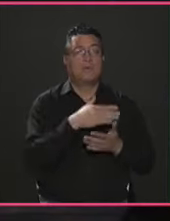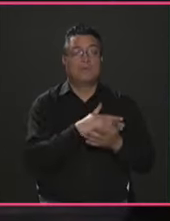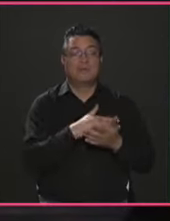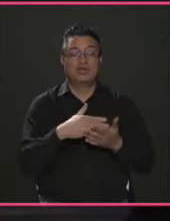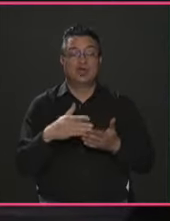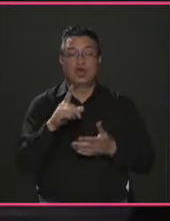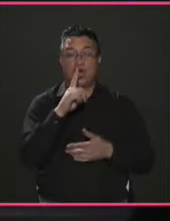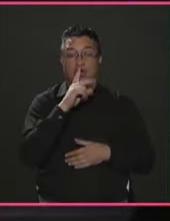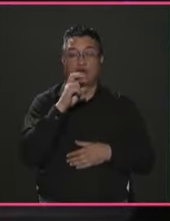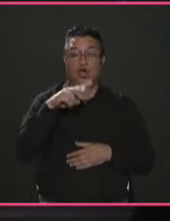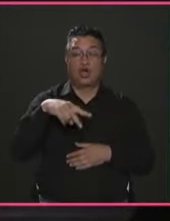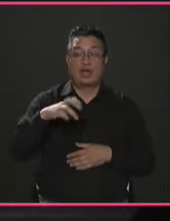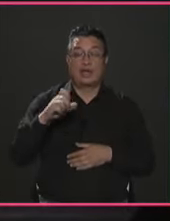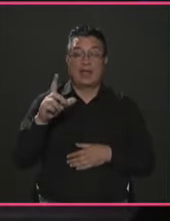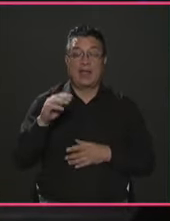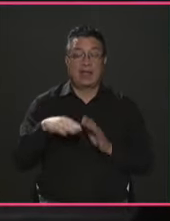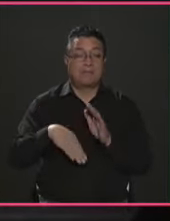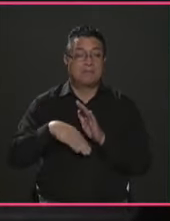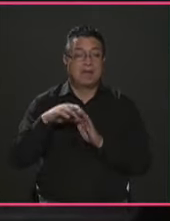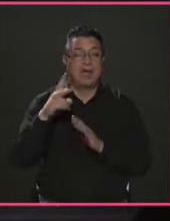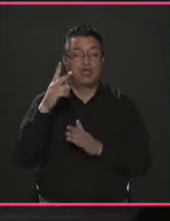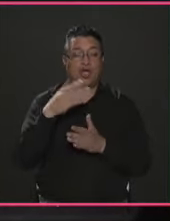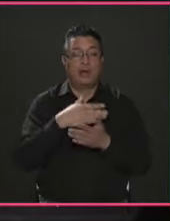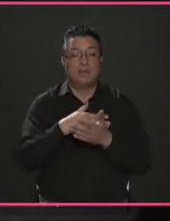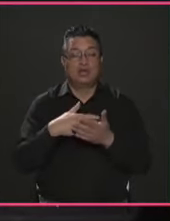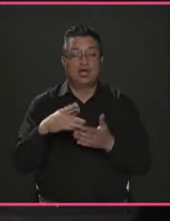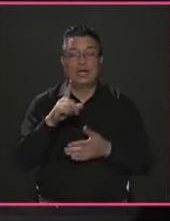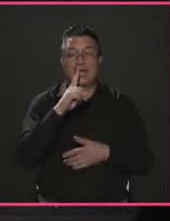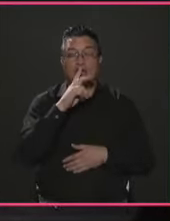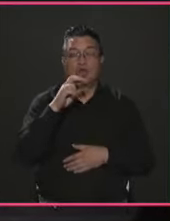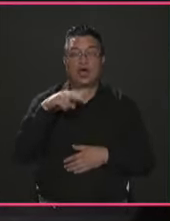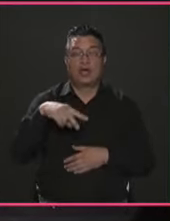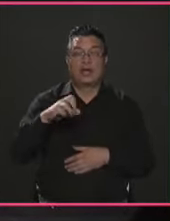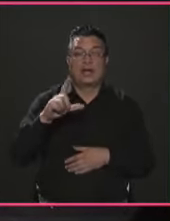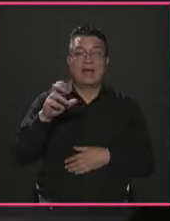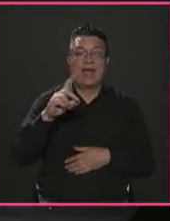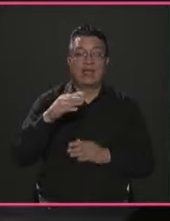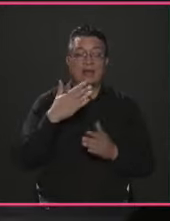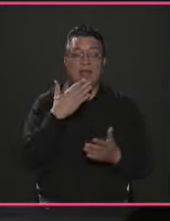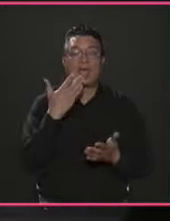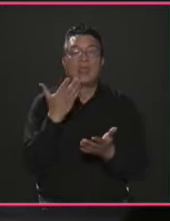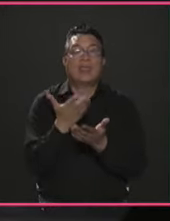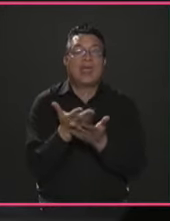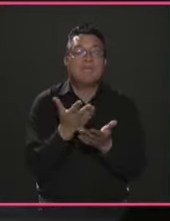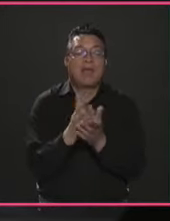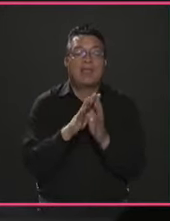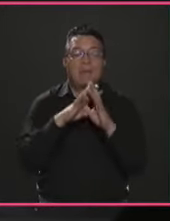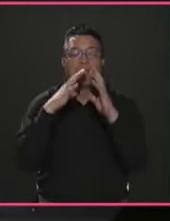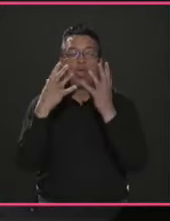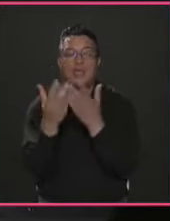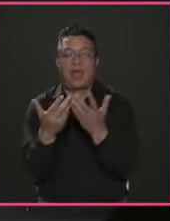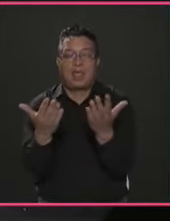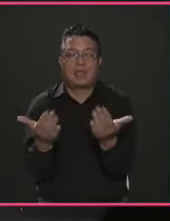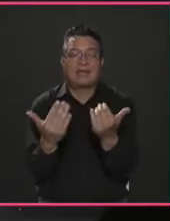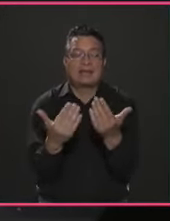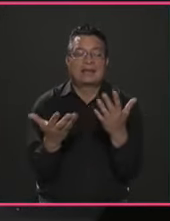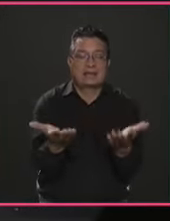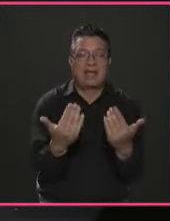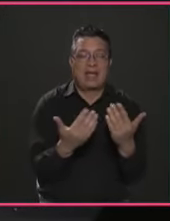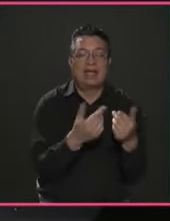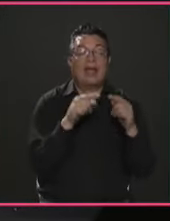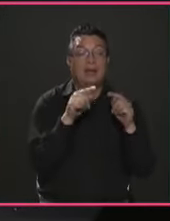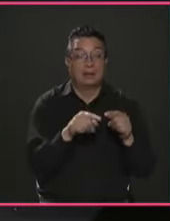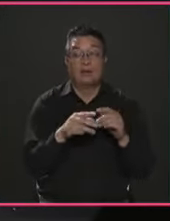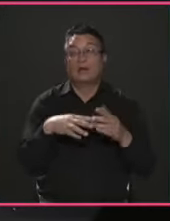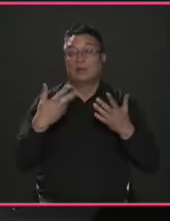toneladas a más de 2 millones de toneladas de carbonato de litio como demanda mundial y el desarrollo de proyectos